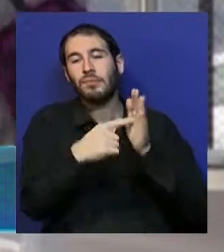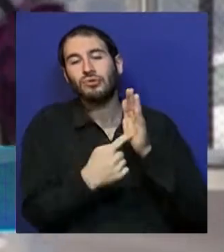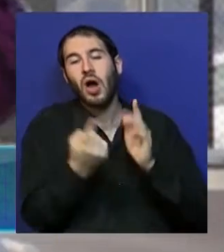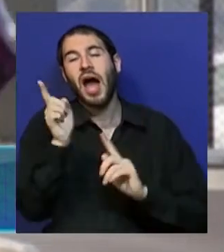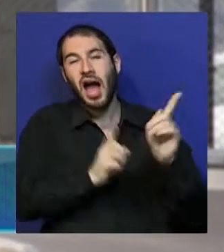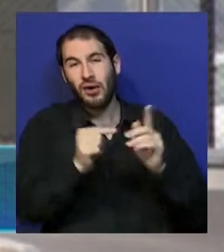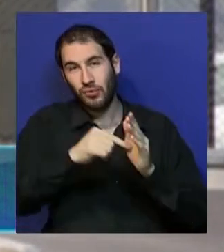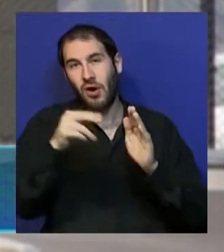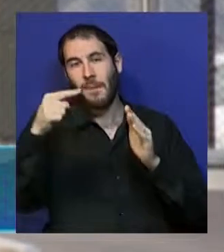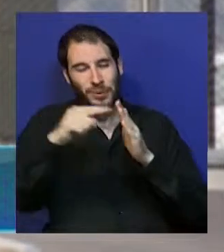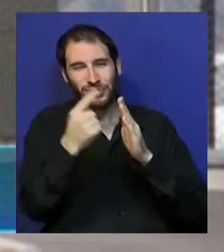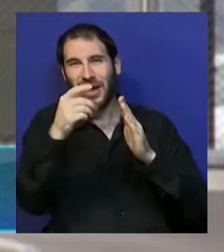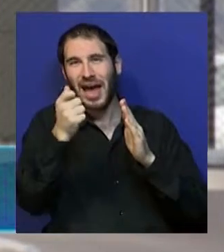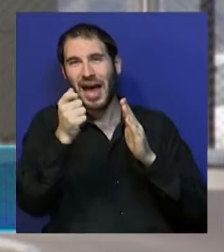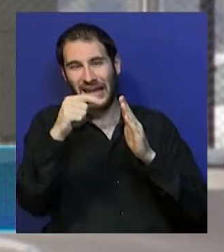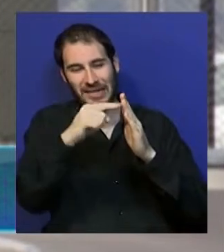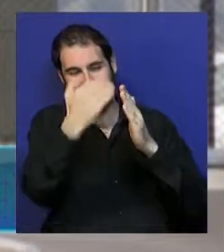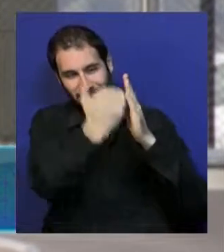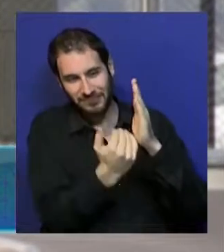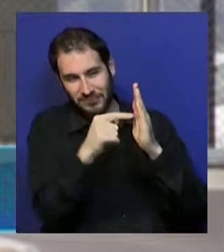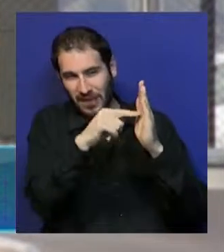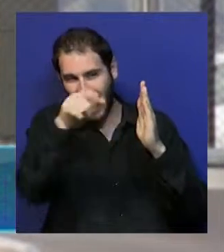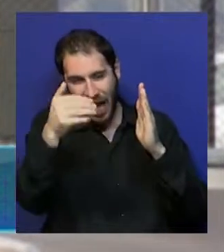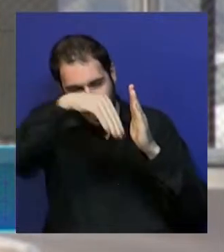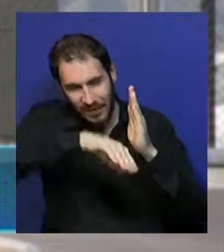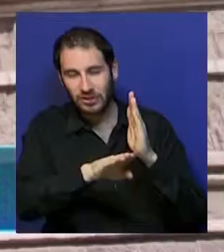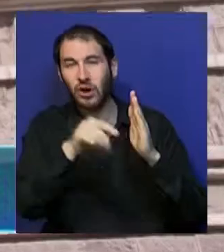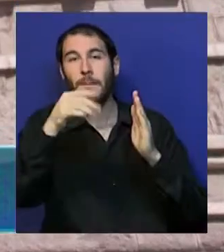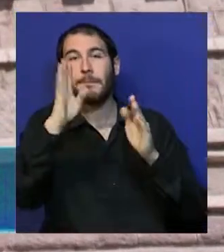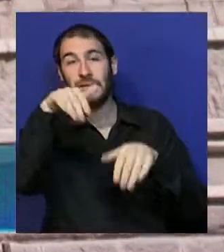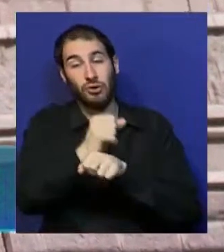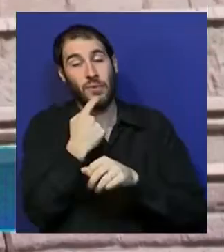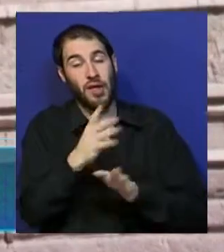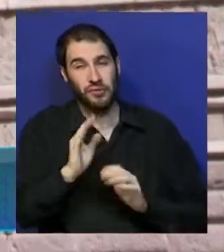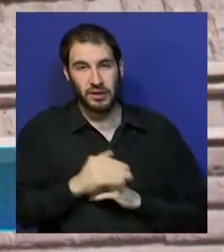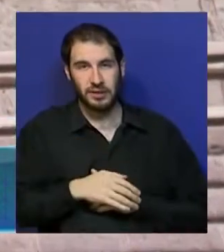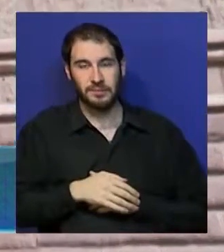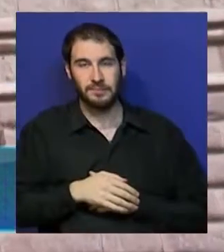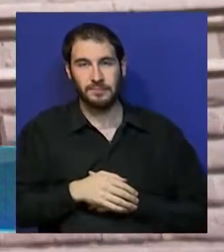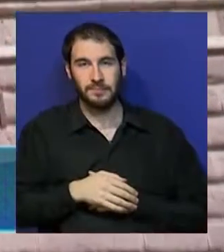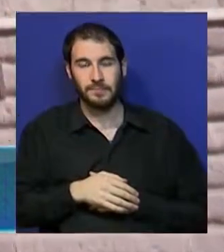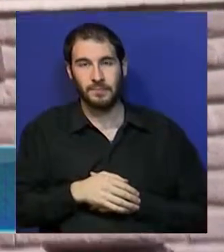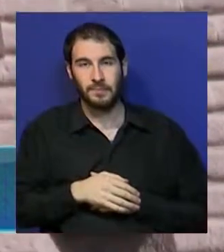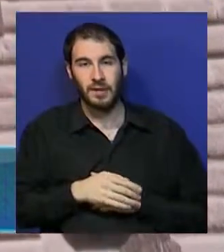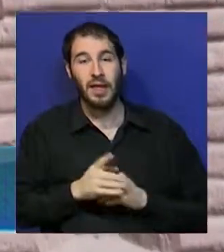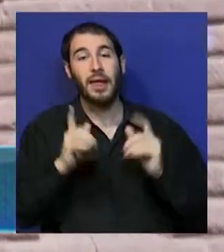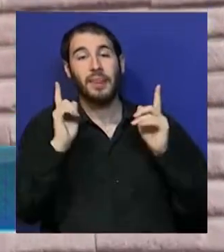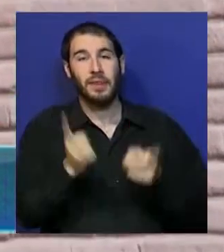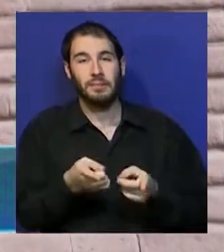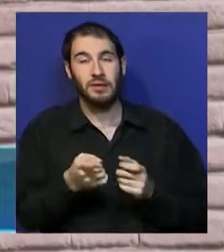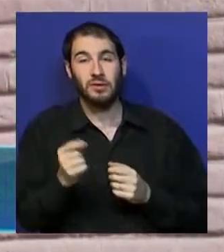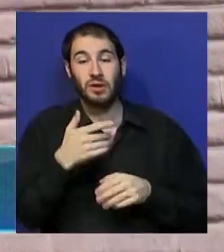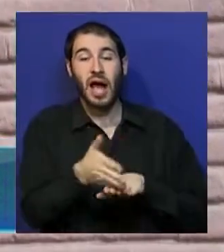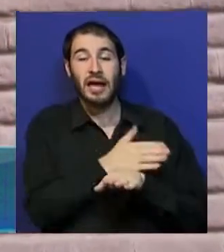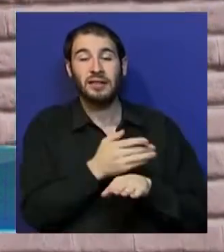tiene este artículo para que proceda la prisión preventiva, ¿no? Bien. Además, también tenemos como